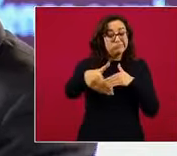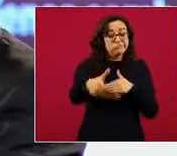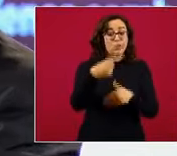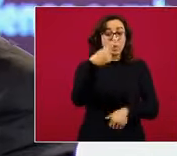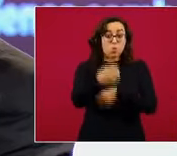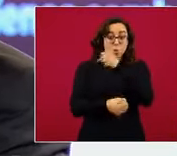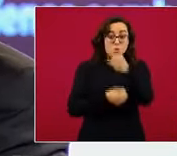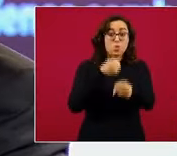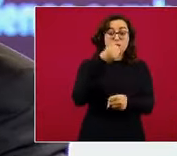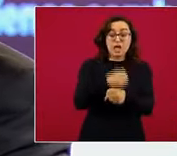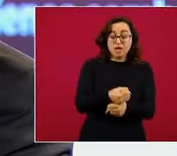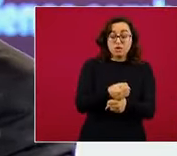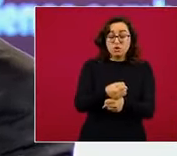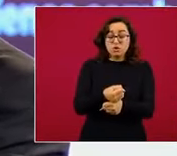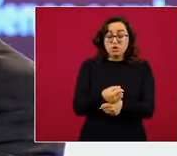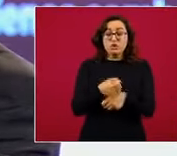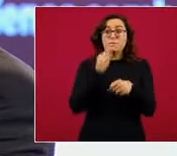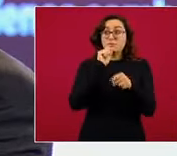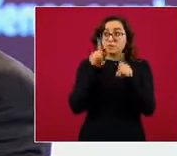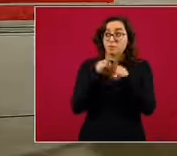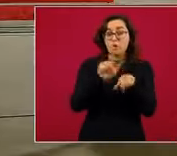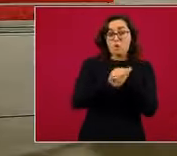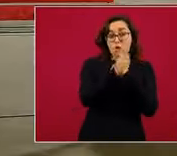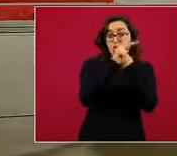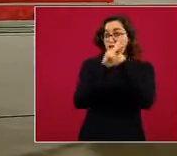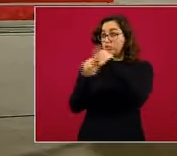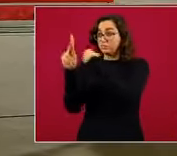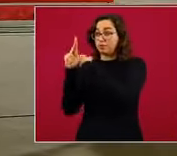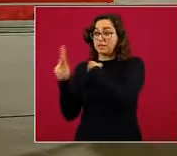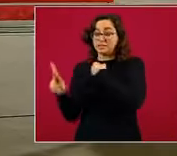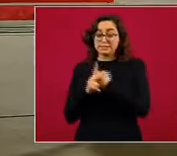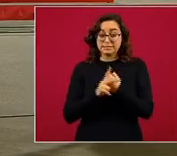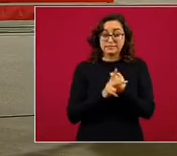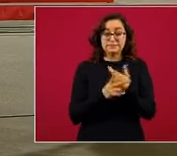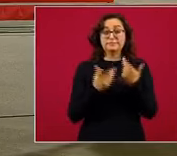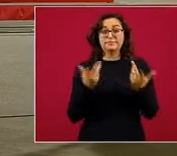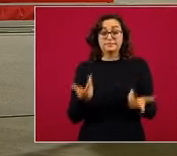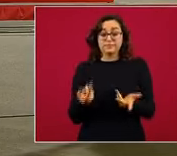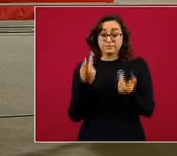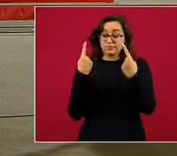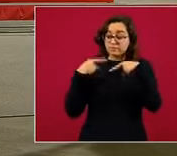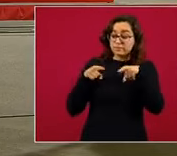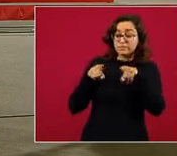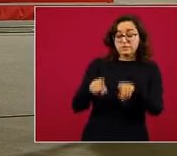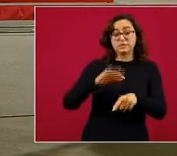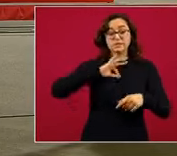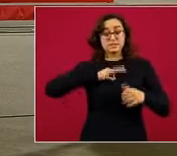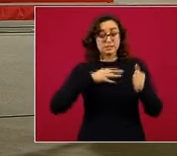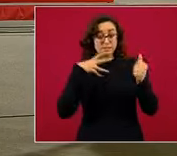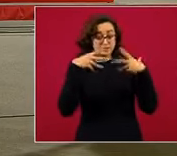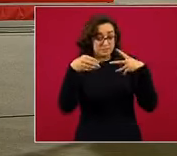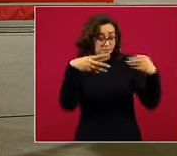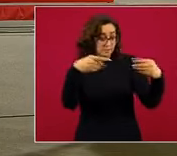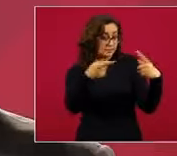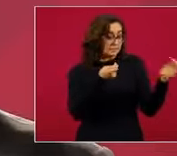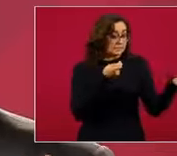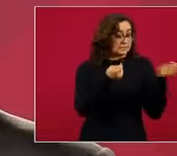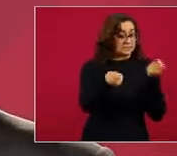de estar con los dos esfuerzos: seguir mitigando la pandemia de COVID y seguir poniendo las